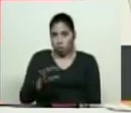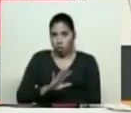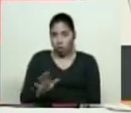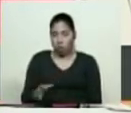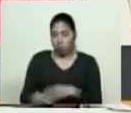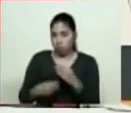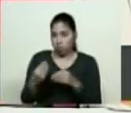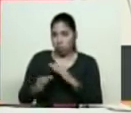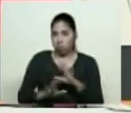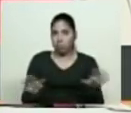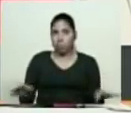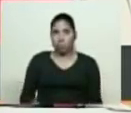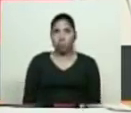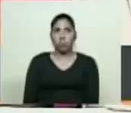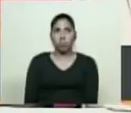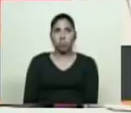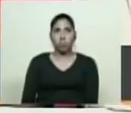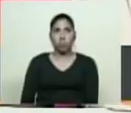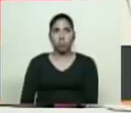ni lo vamos a hacer.